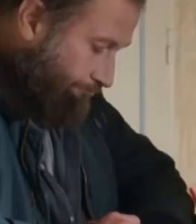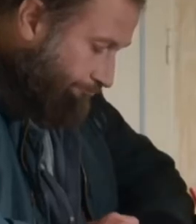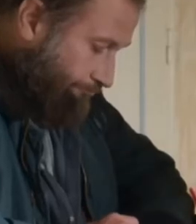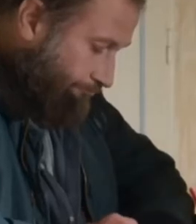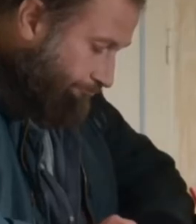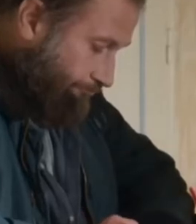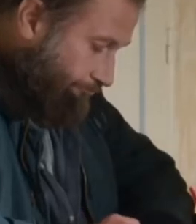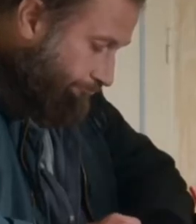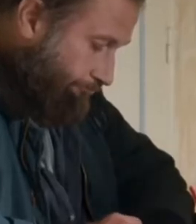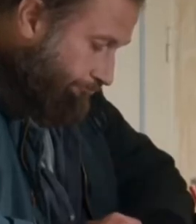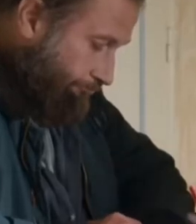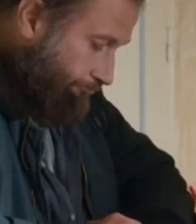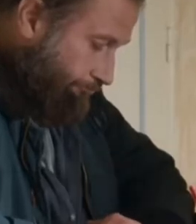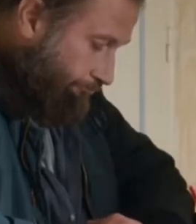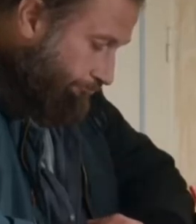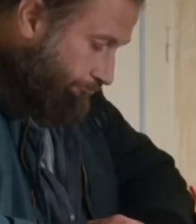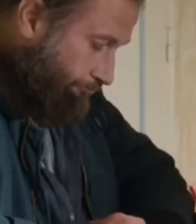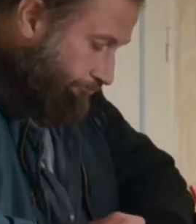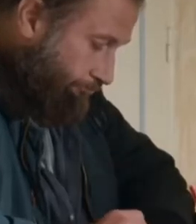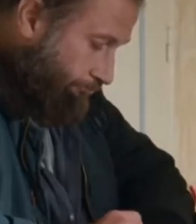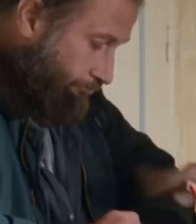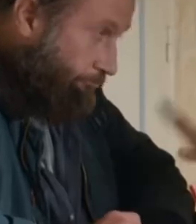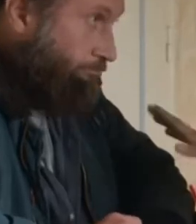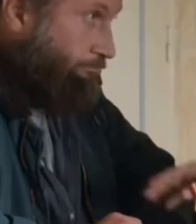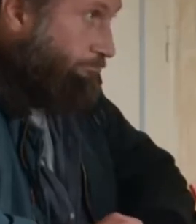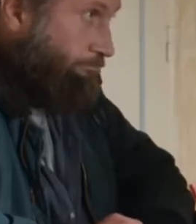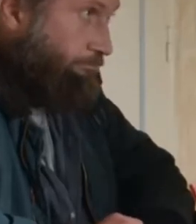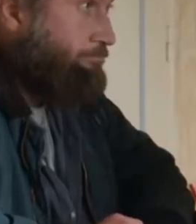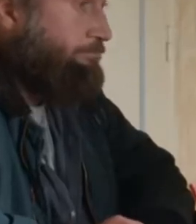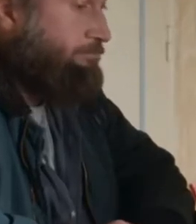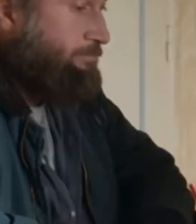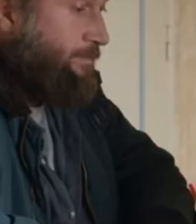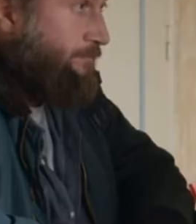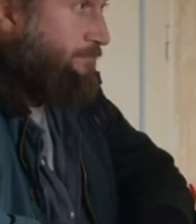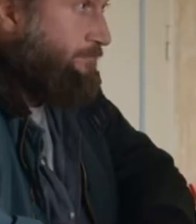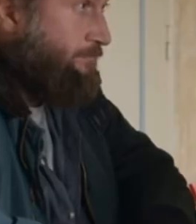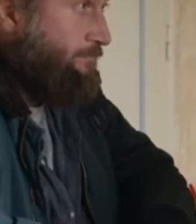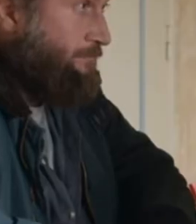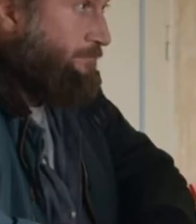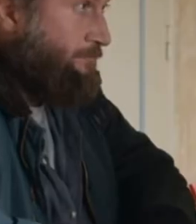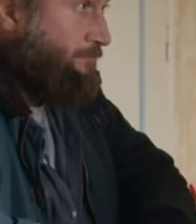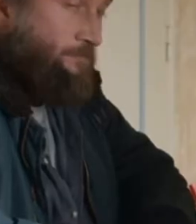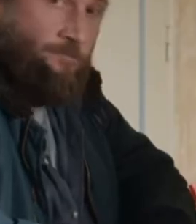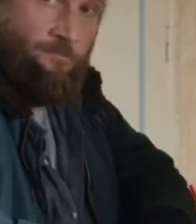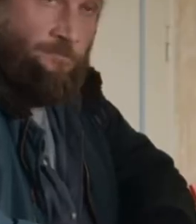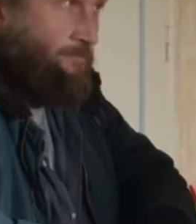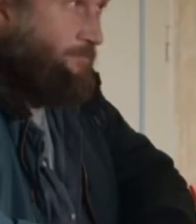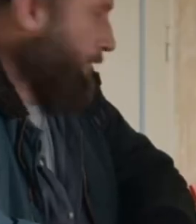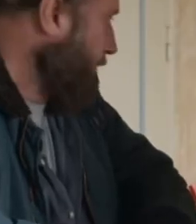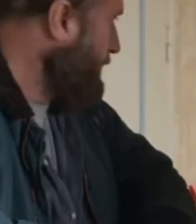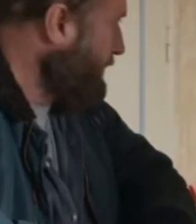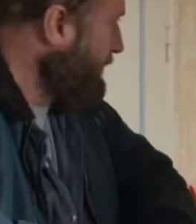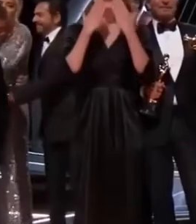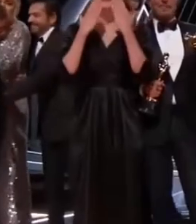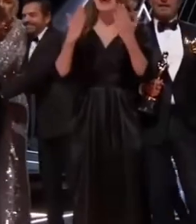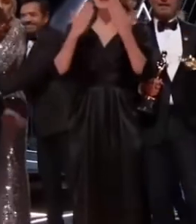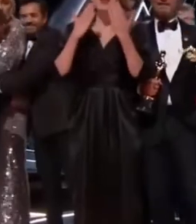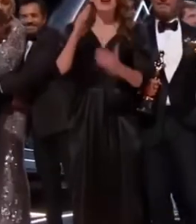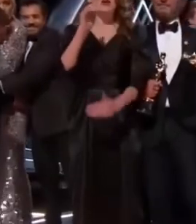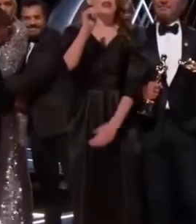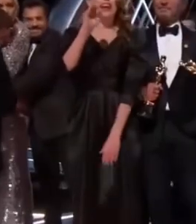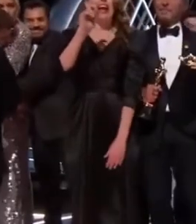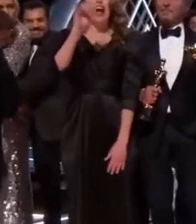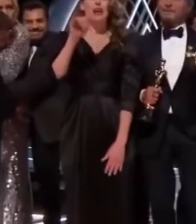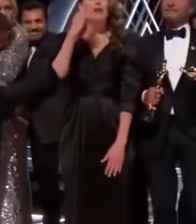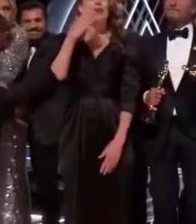¿Cómo es que una historia francesa acerca de las familias sordas con hijos oyentes se convirtió en una película americana súper independiente que llegó a ganar 3